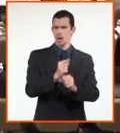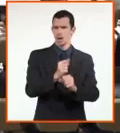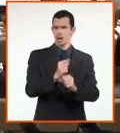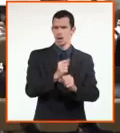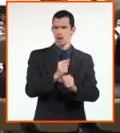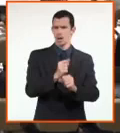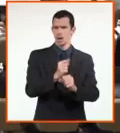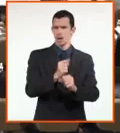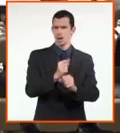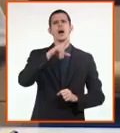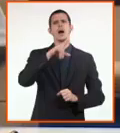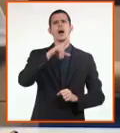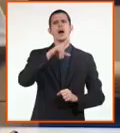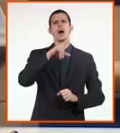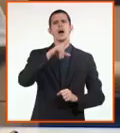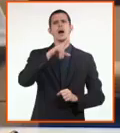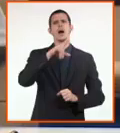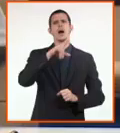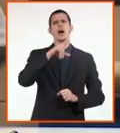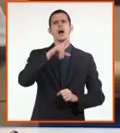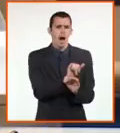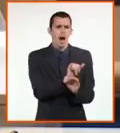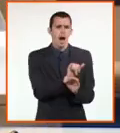Es un cambio sustancial desde el último